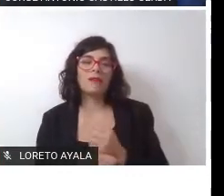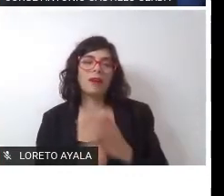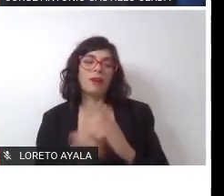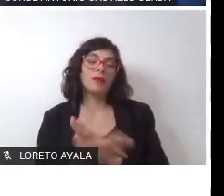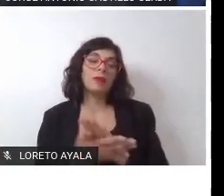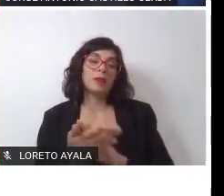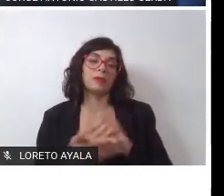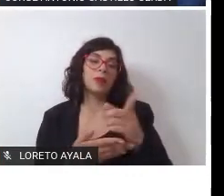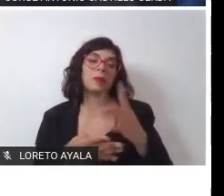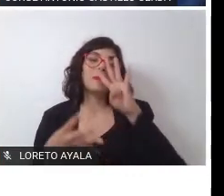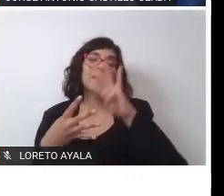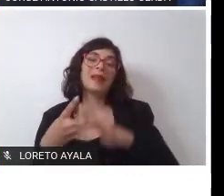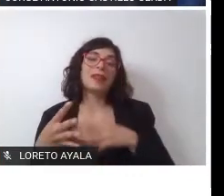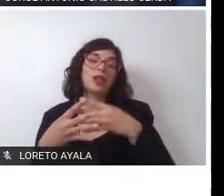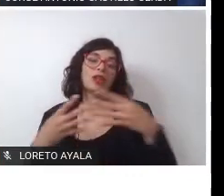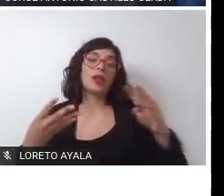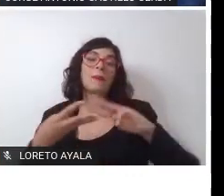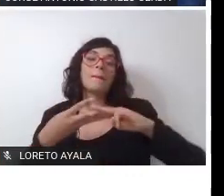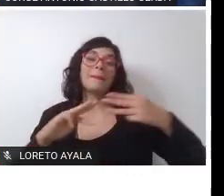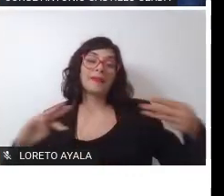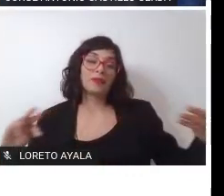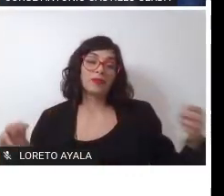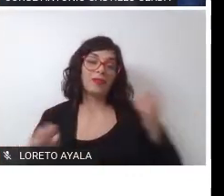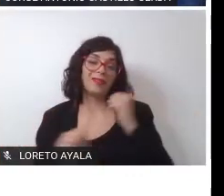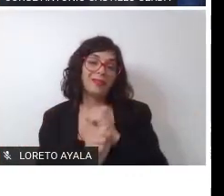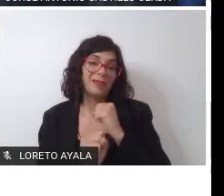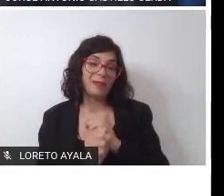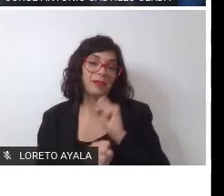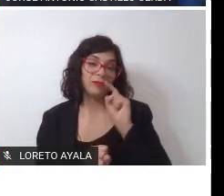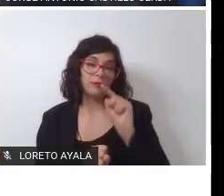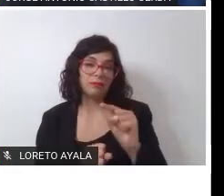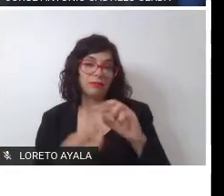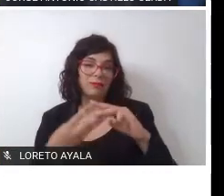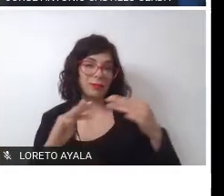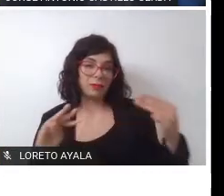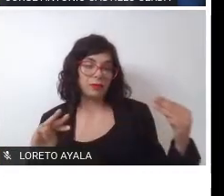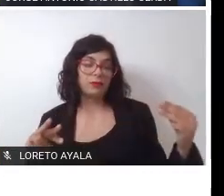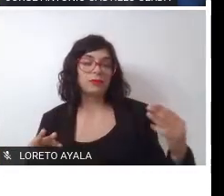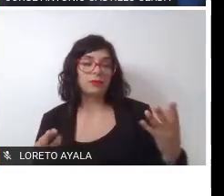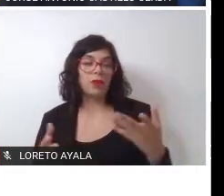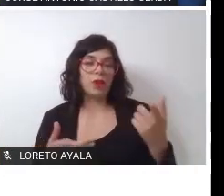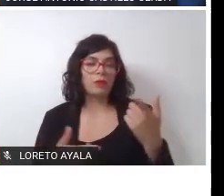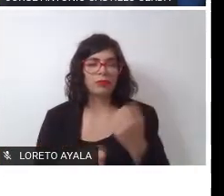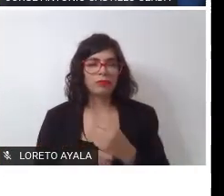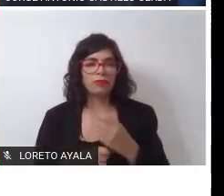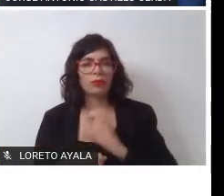es la metodología de trabajo para una escuela multigrado.